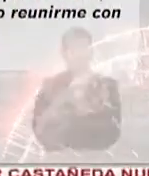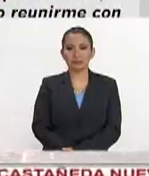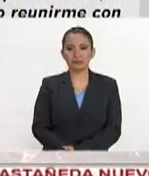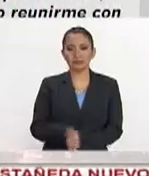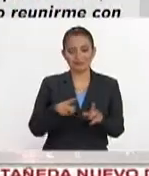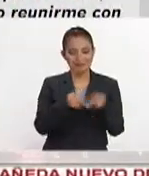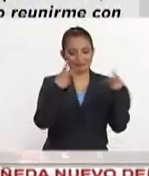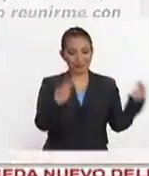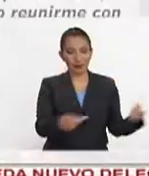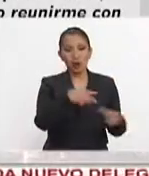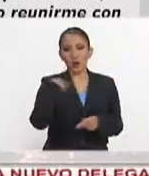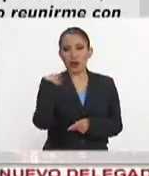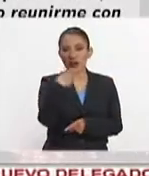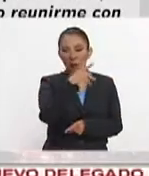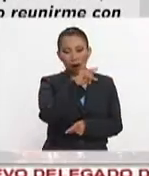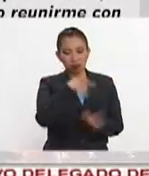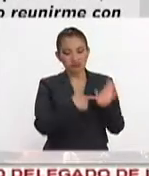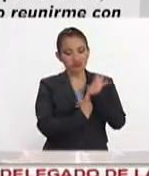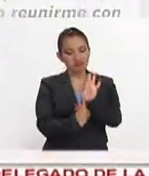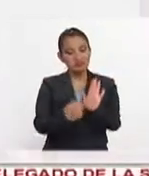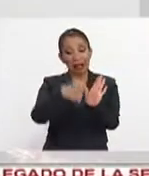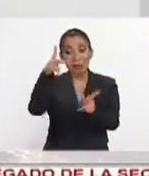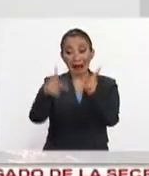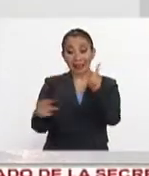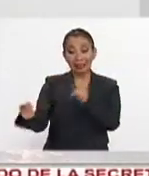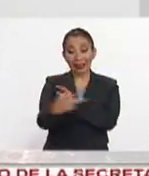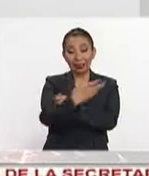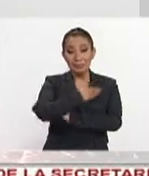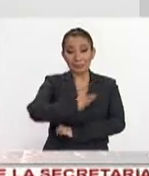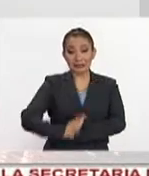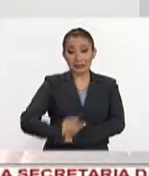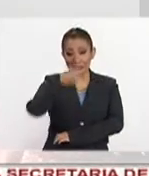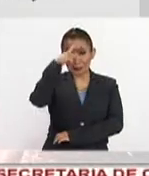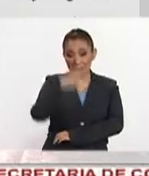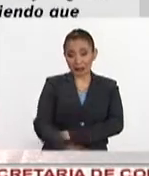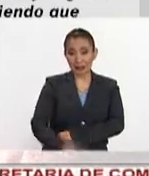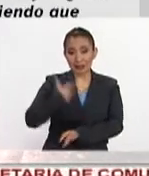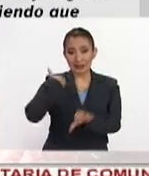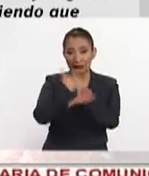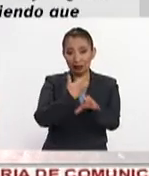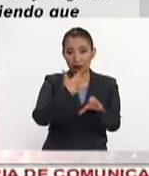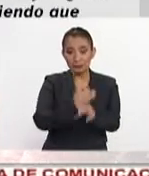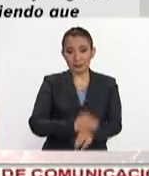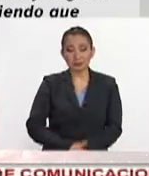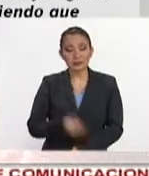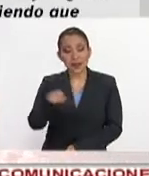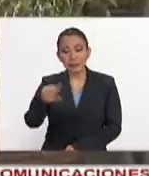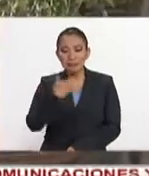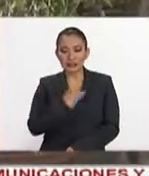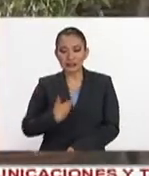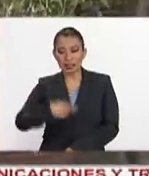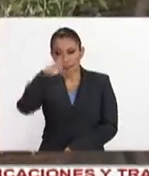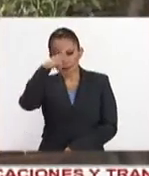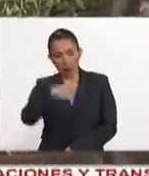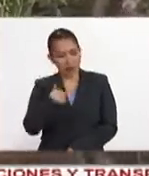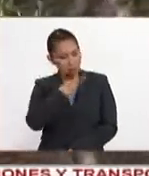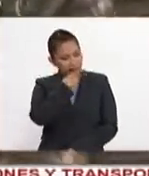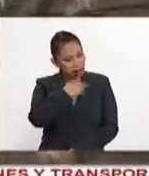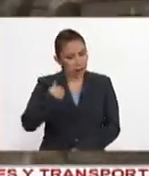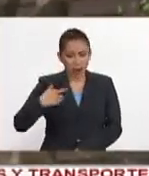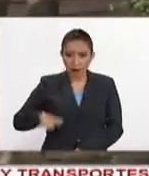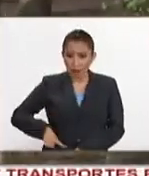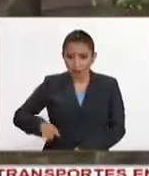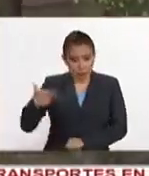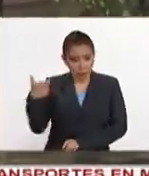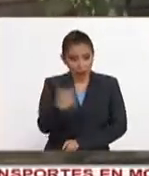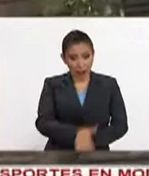El diario The Washington Post reveló una supuesta conversación entre los presidentes Enrique Peña Nieto y Donald Trump. El presidente de México reiteró que su